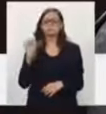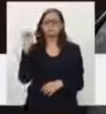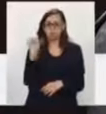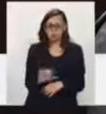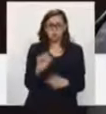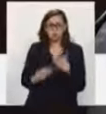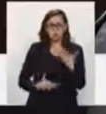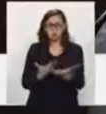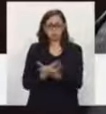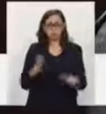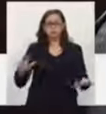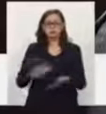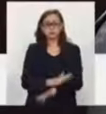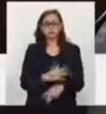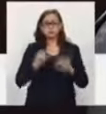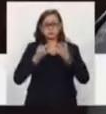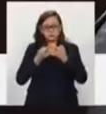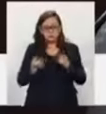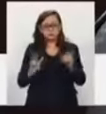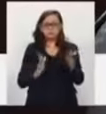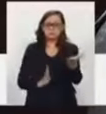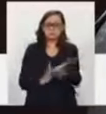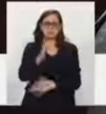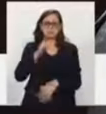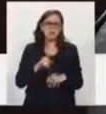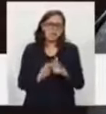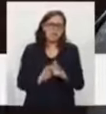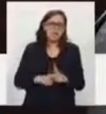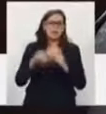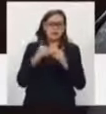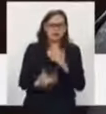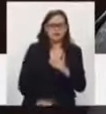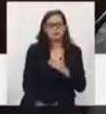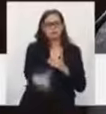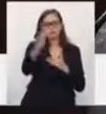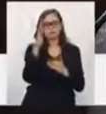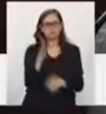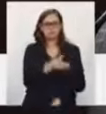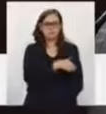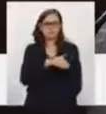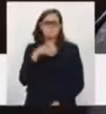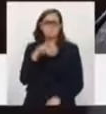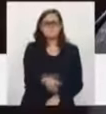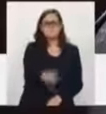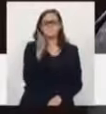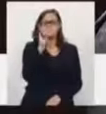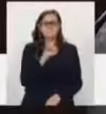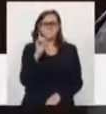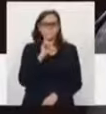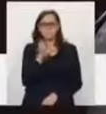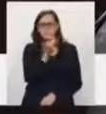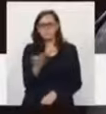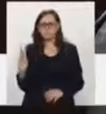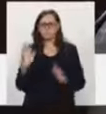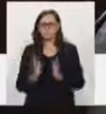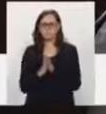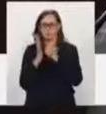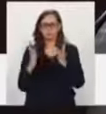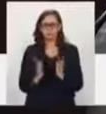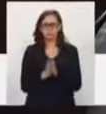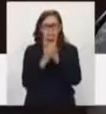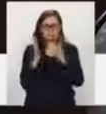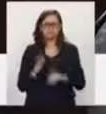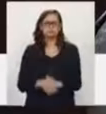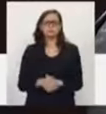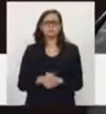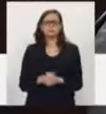reforma tendrá que ser una puerta de entrada y despegue para el empoderamiento y participación política de las mujeres.